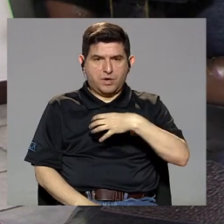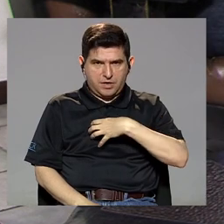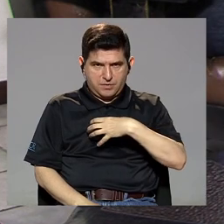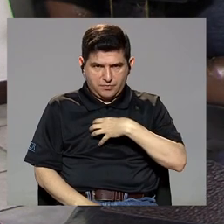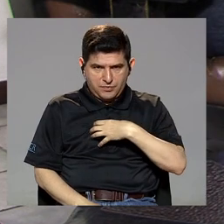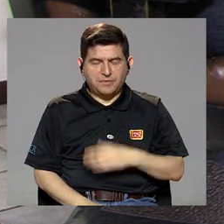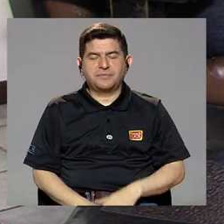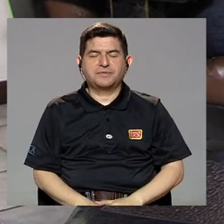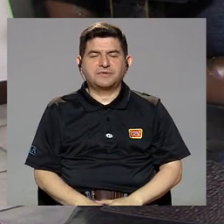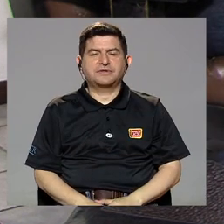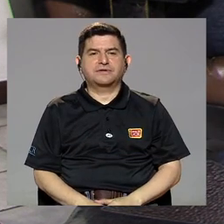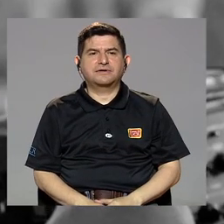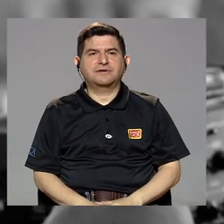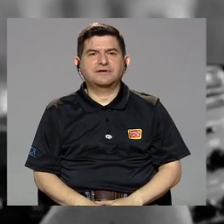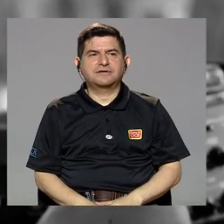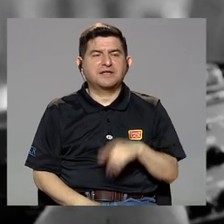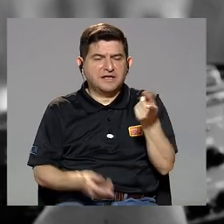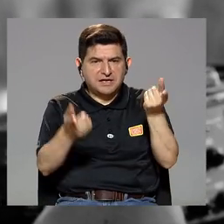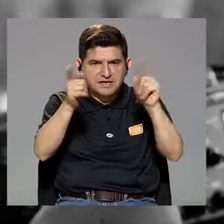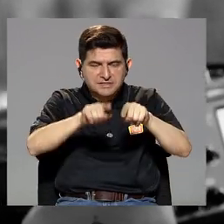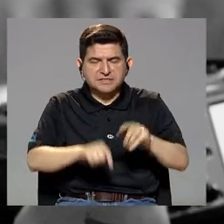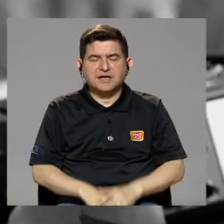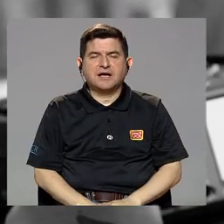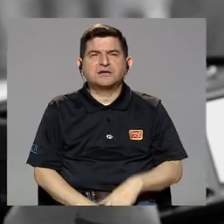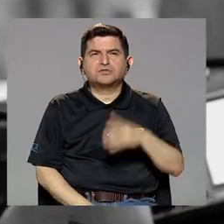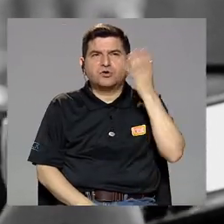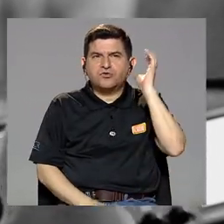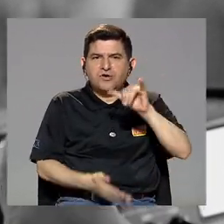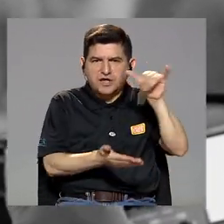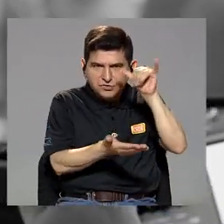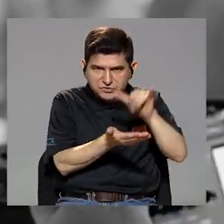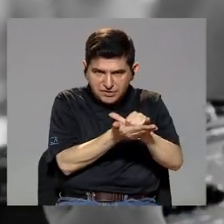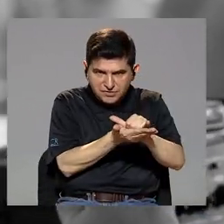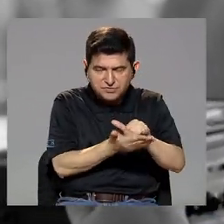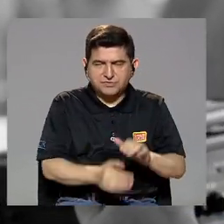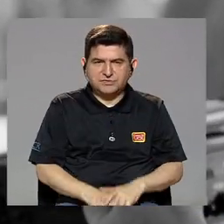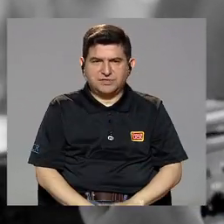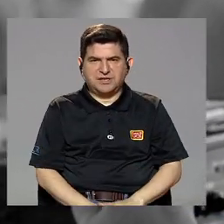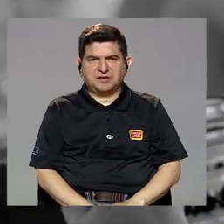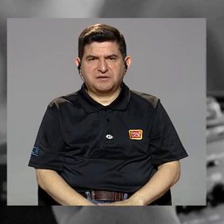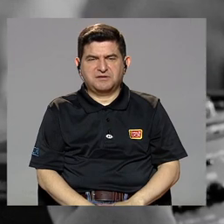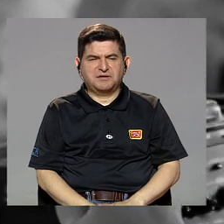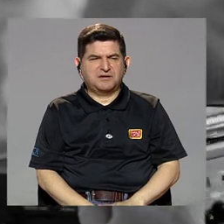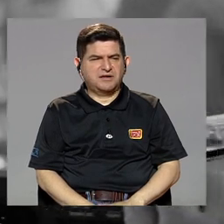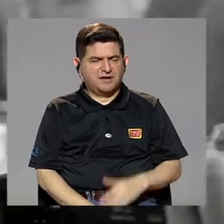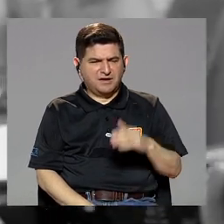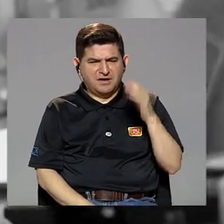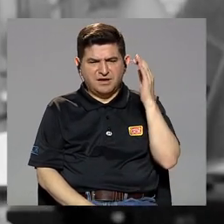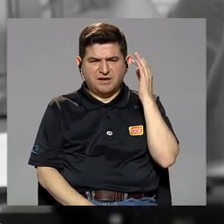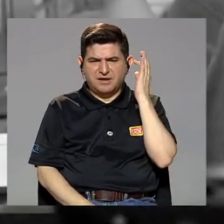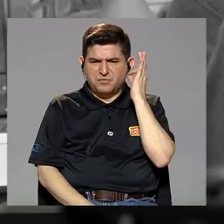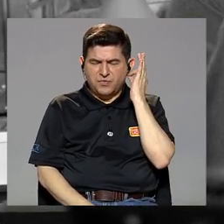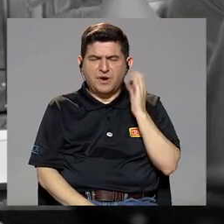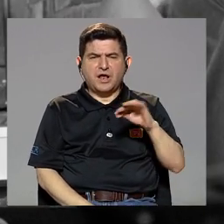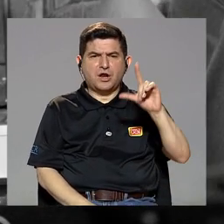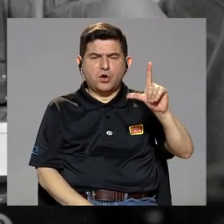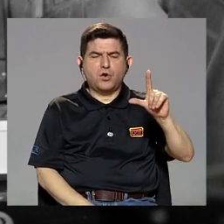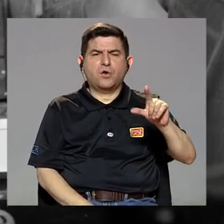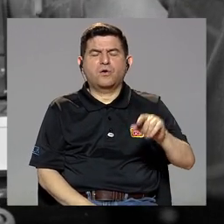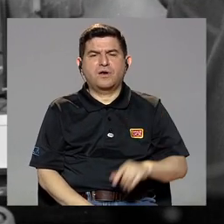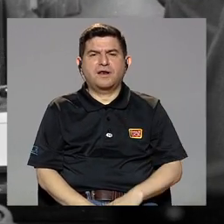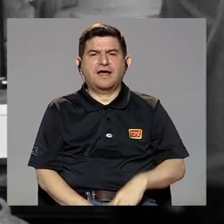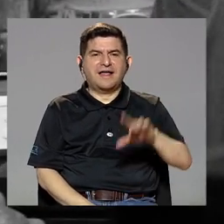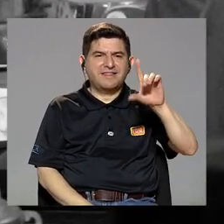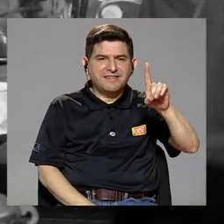una estación y radio san josé pero señaló la viuda de jiménez y